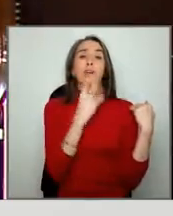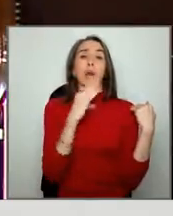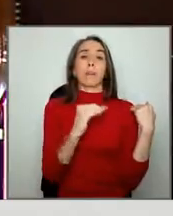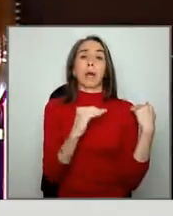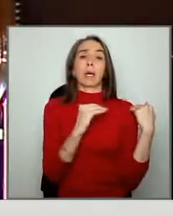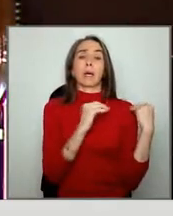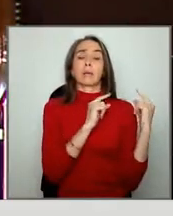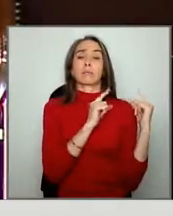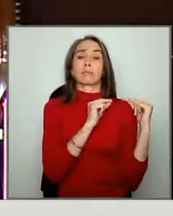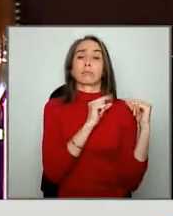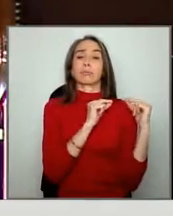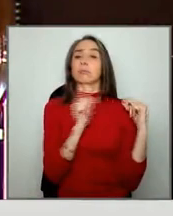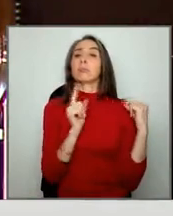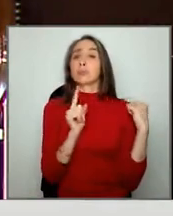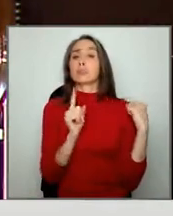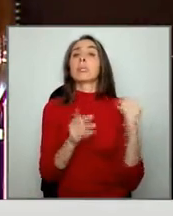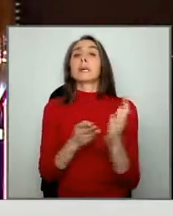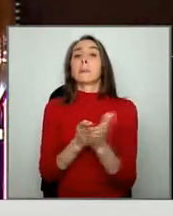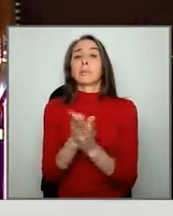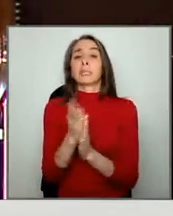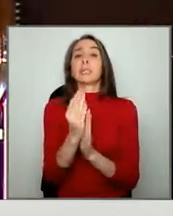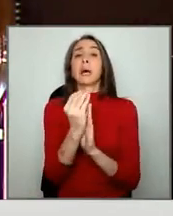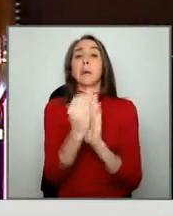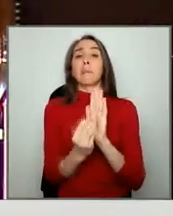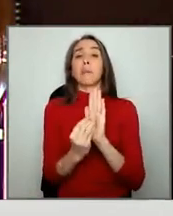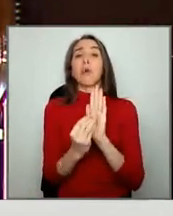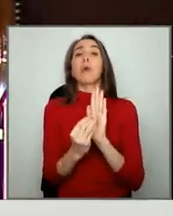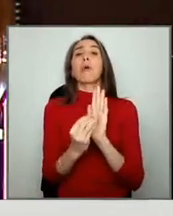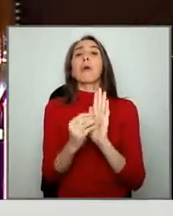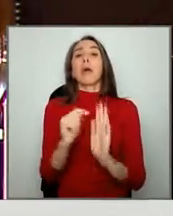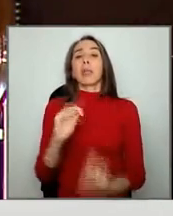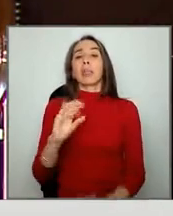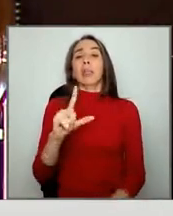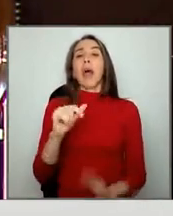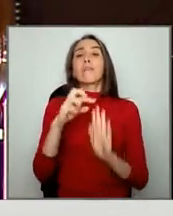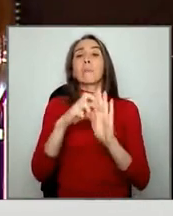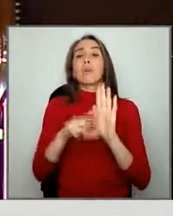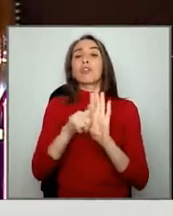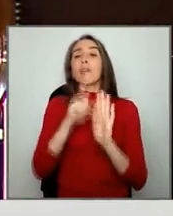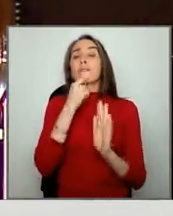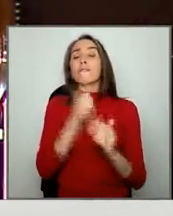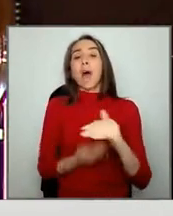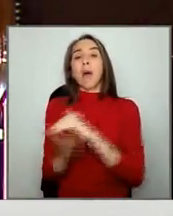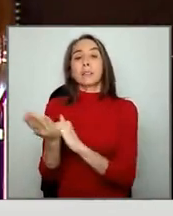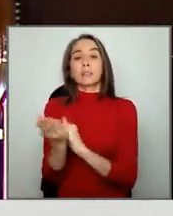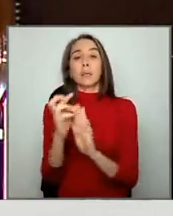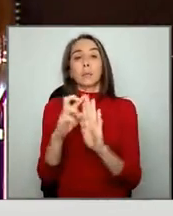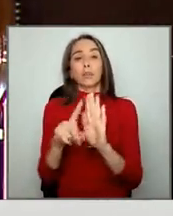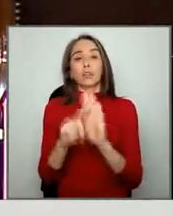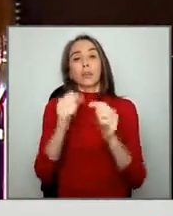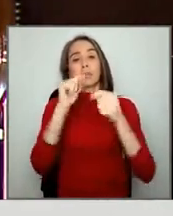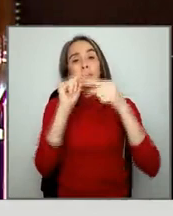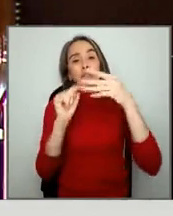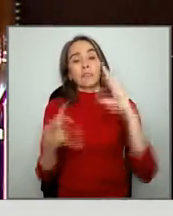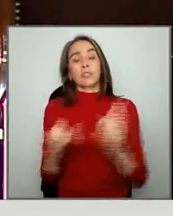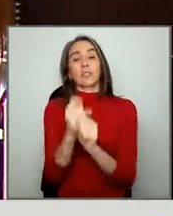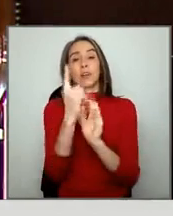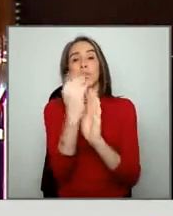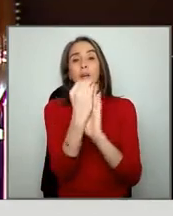iniciando como decía la tabla de fácil despacho corresponde tratar el proyecto de ley originado en mociones refundidas que